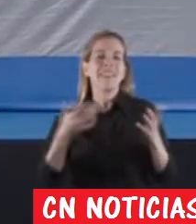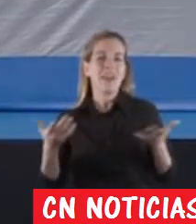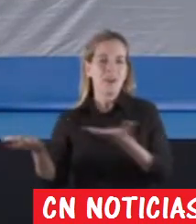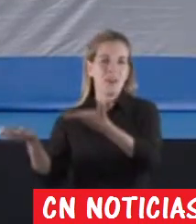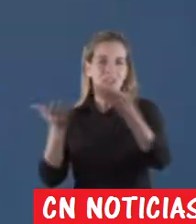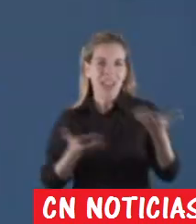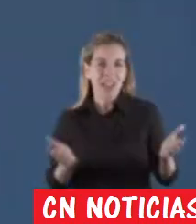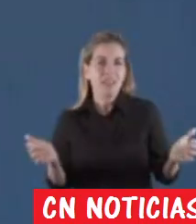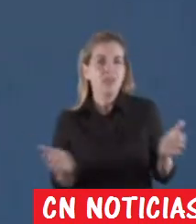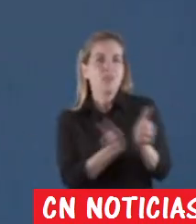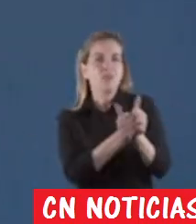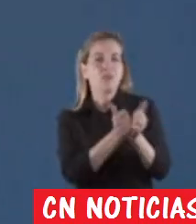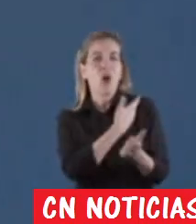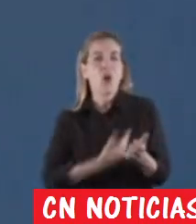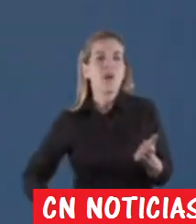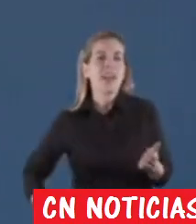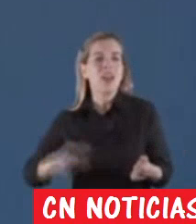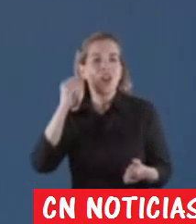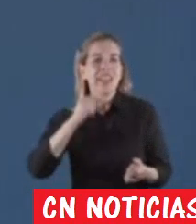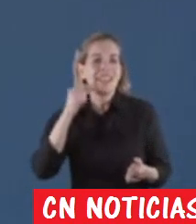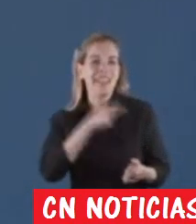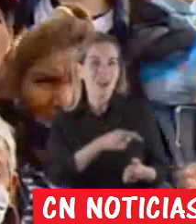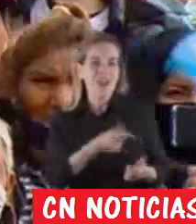con nuestro gobernador Axel Kicillof.